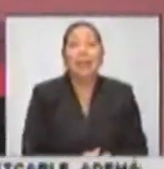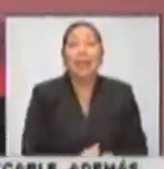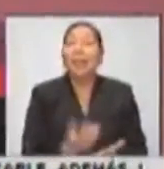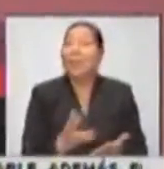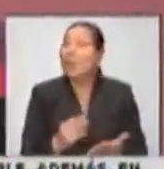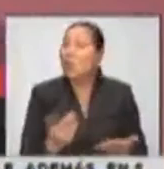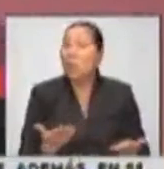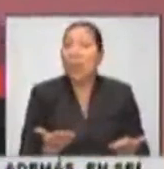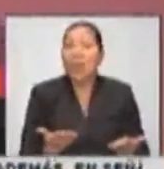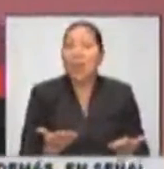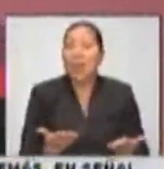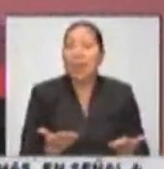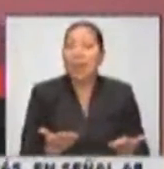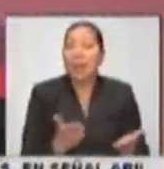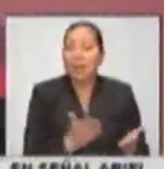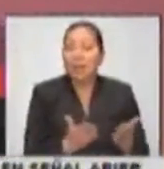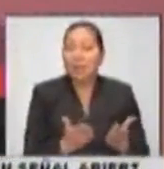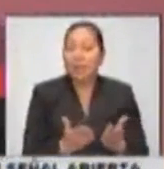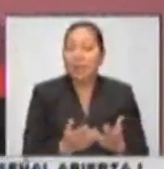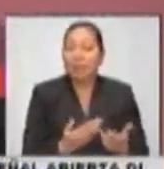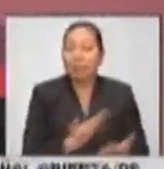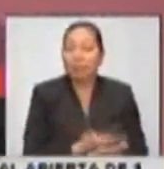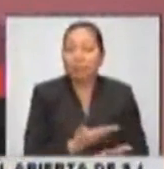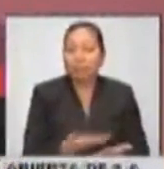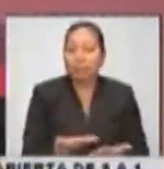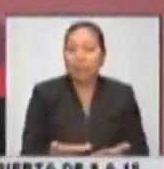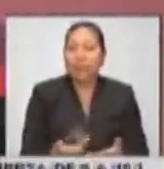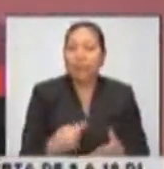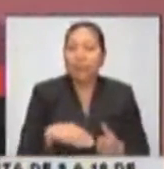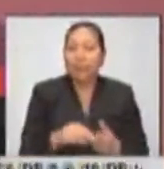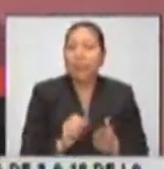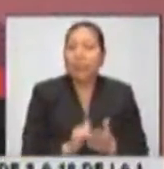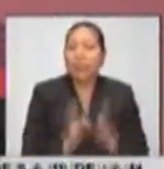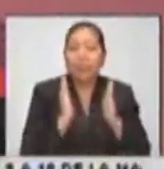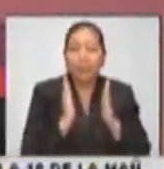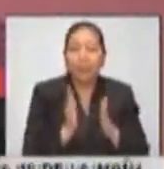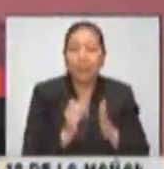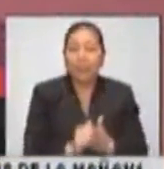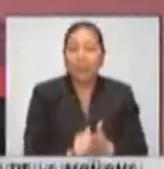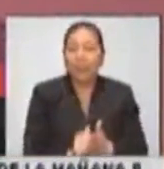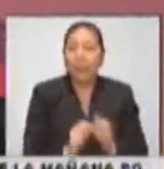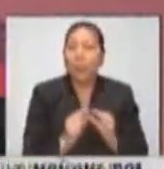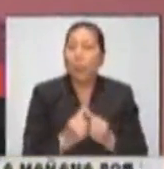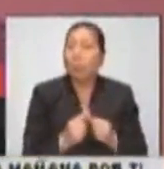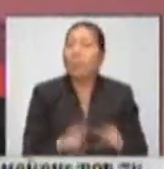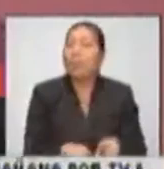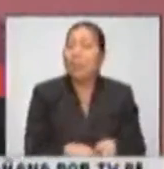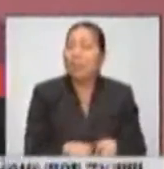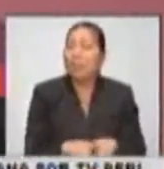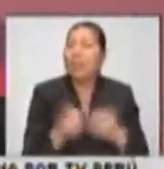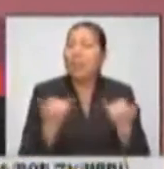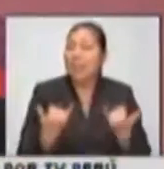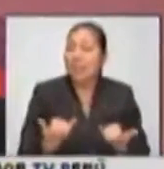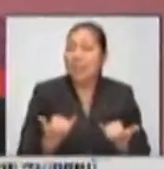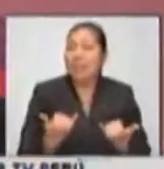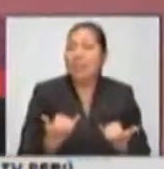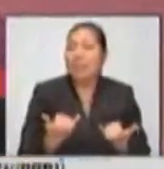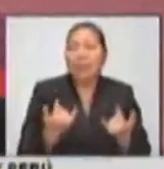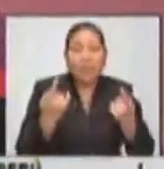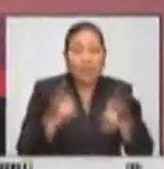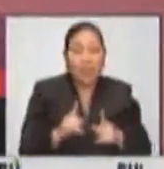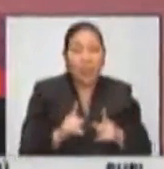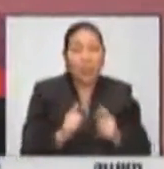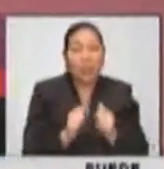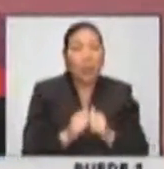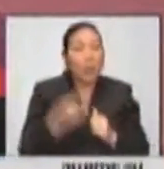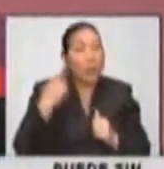que no hay una debida redistribución del ingreso nacional, lo concentramos en determinados sectores, y también eso va de acuerdo pues